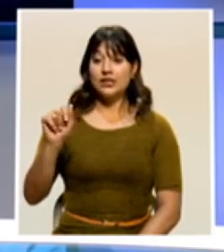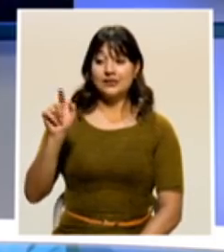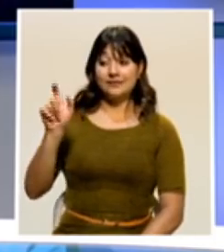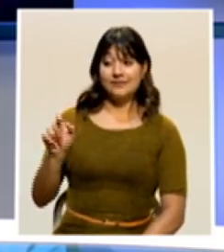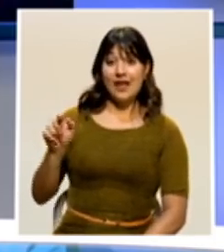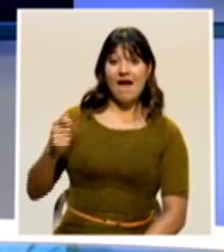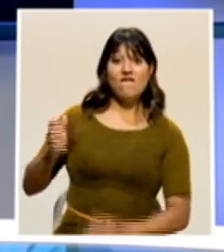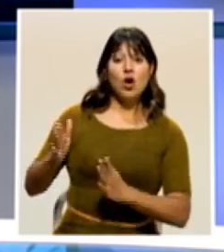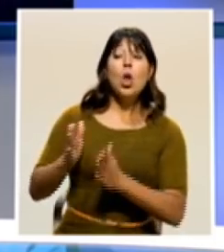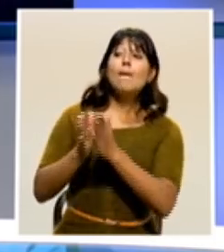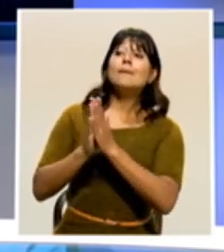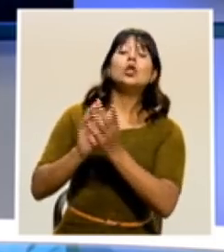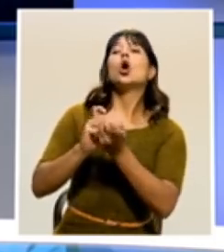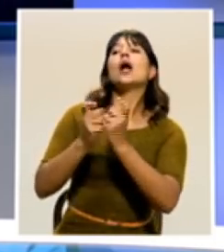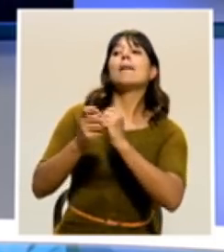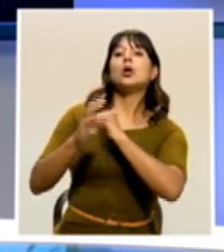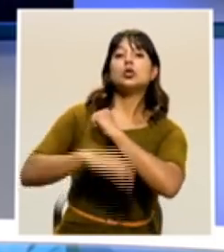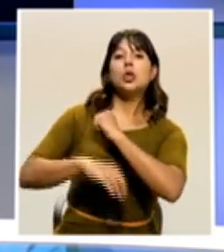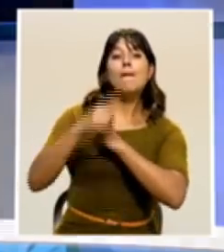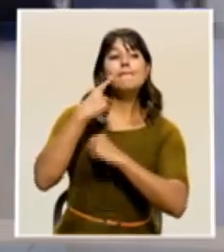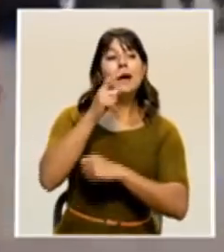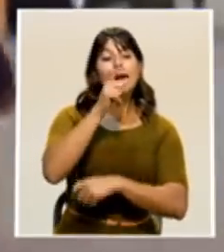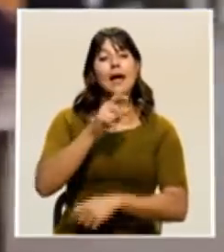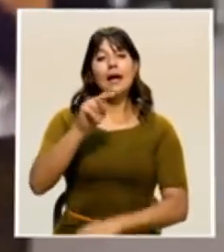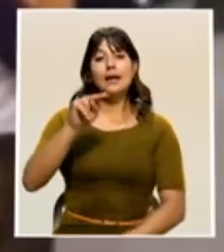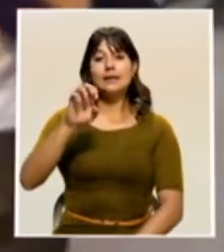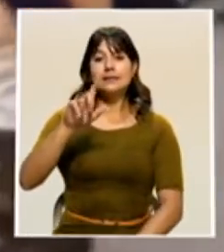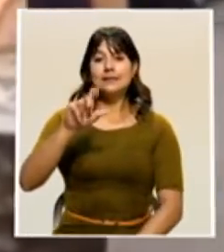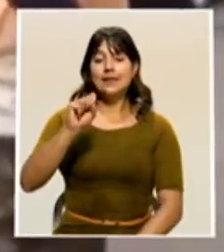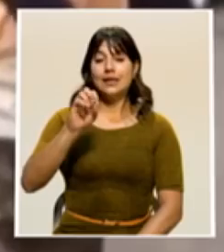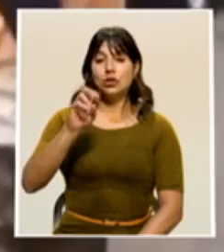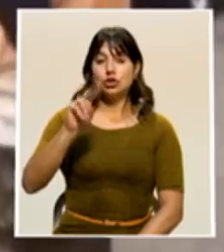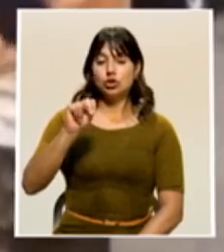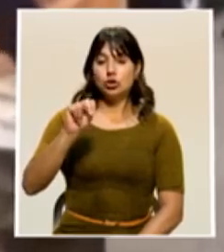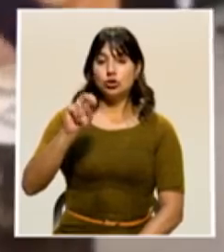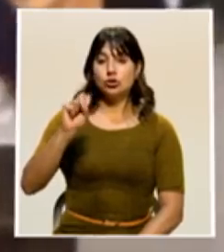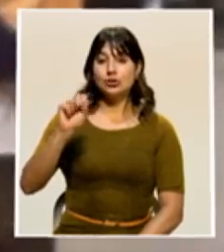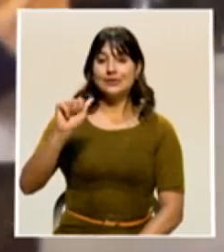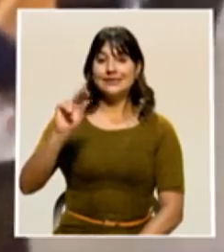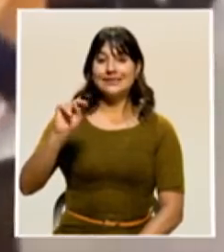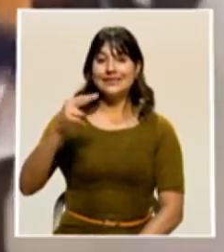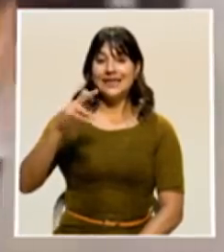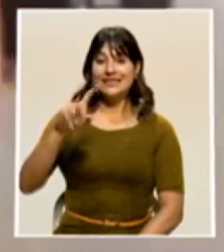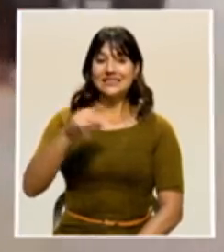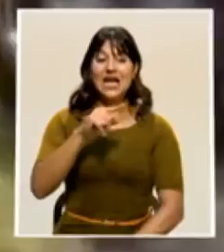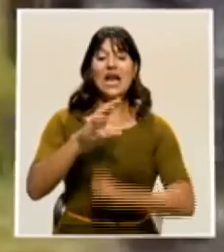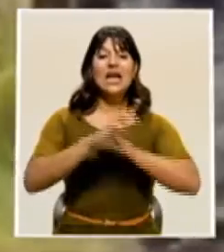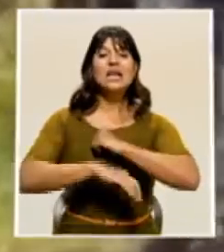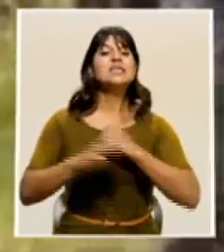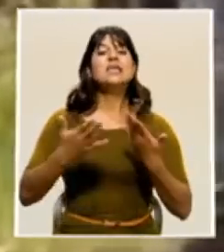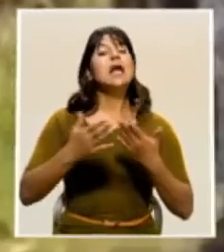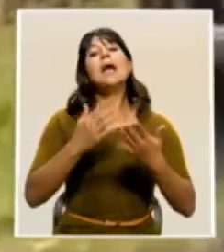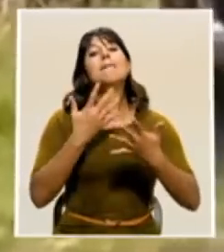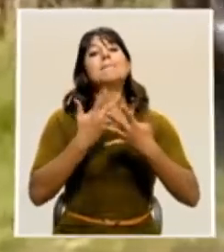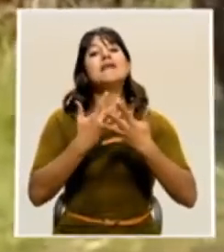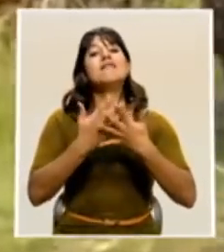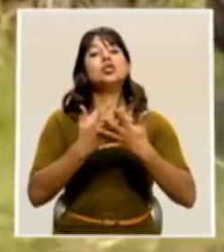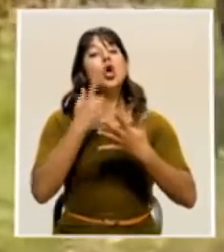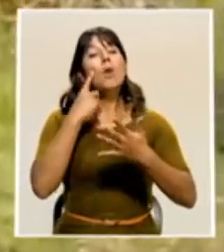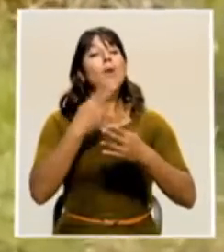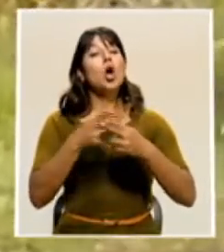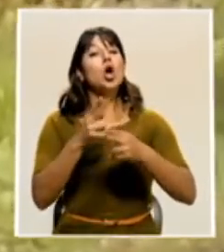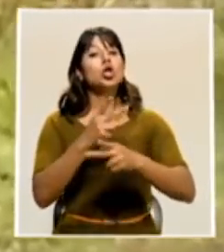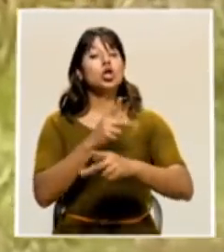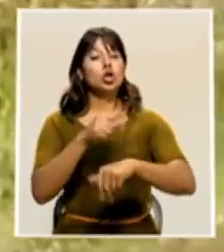su defendido, a Nelson Sánchez. Le impusieron como medida cautelar prisión preventiva hasta el 2 de